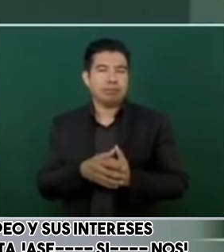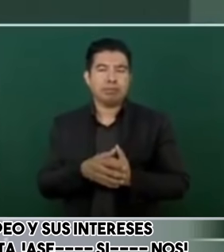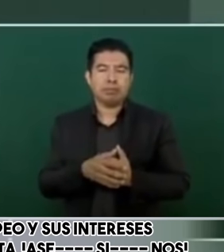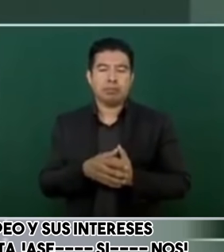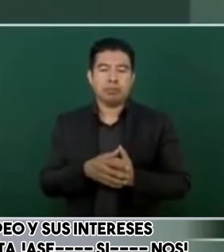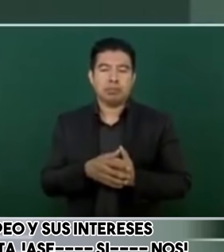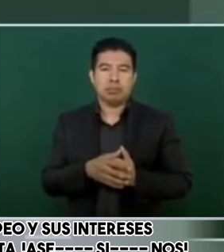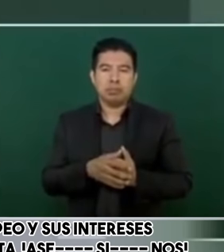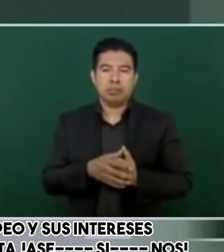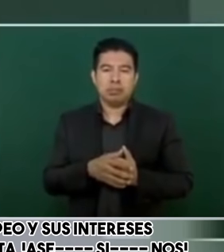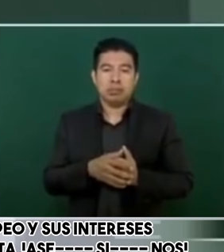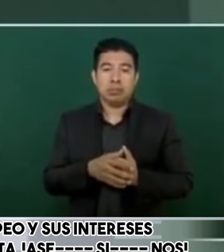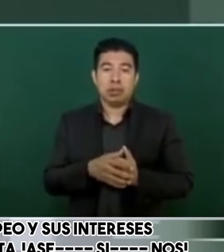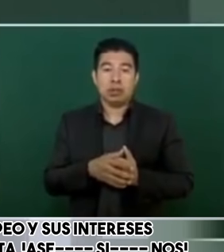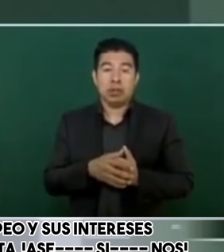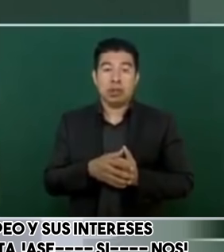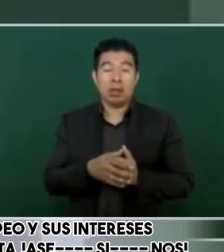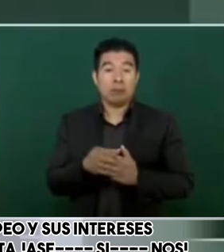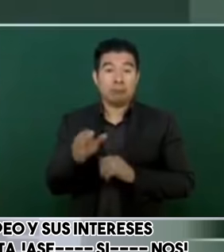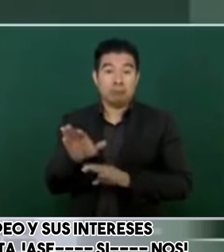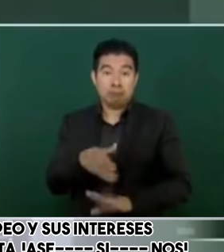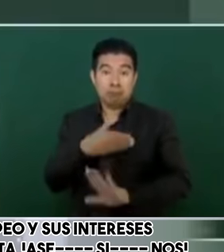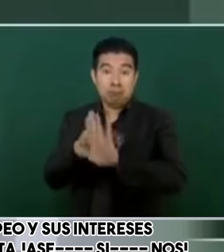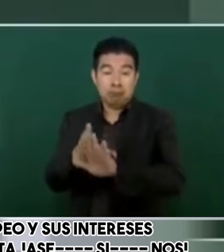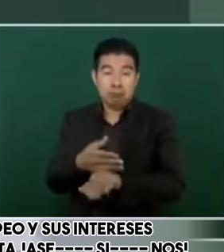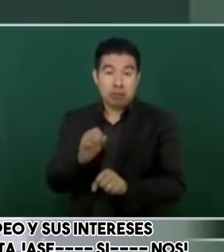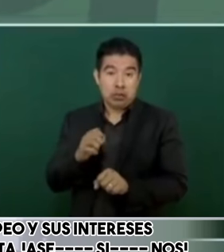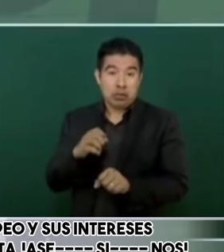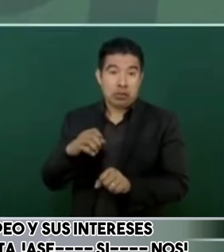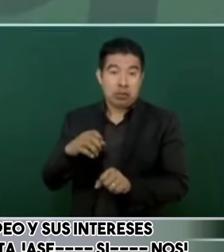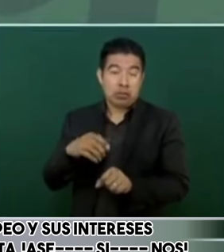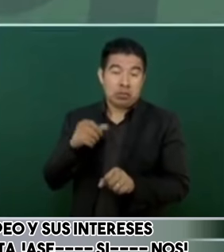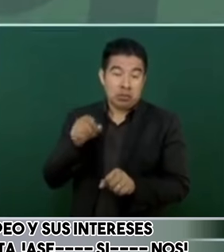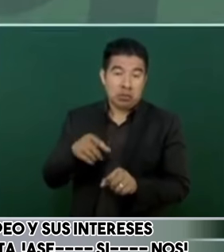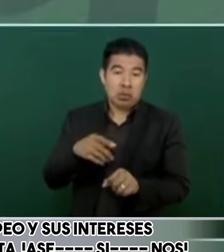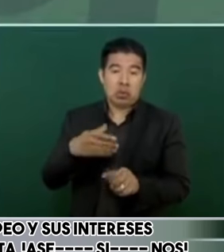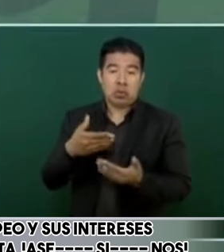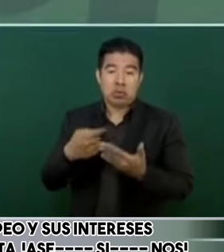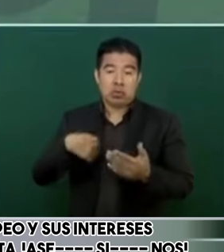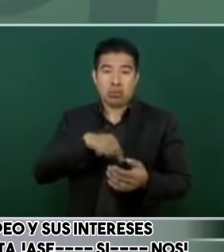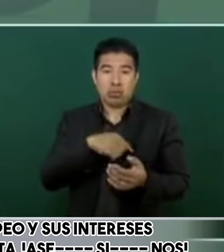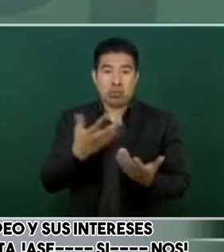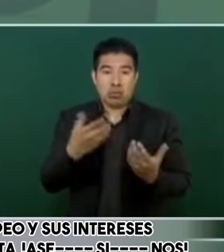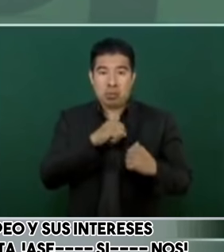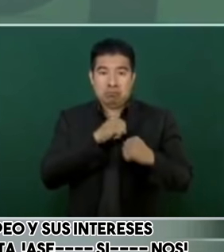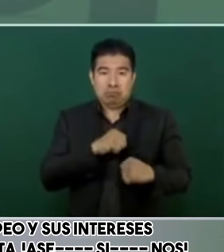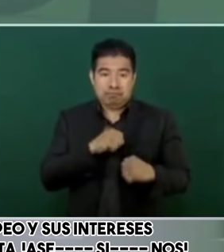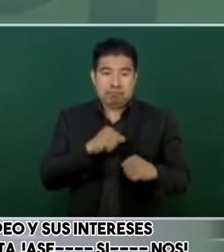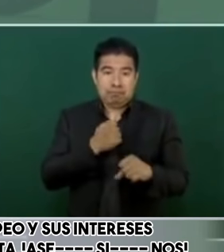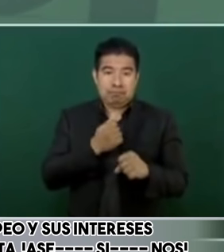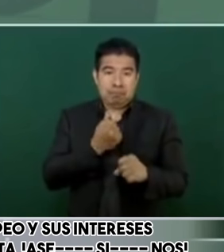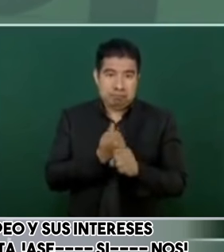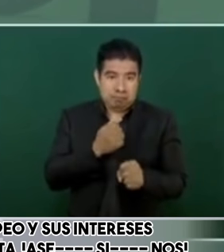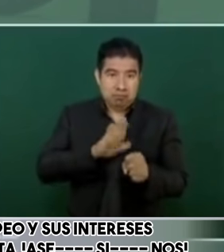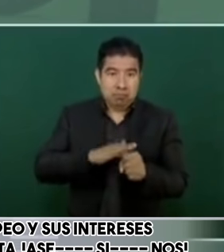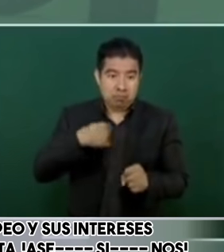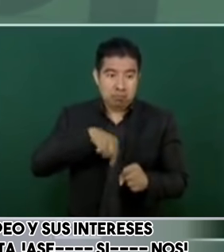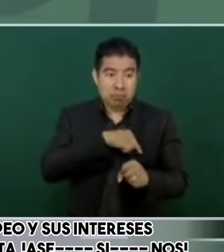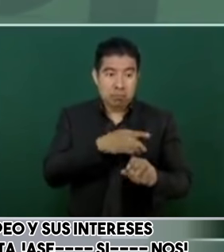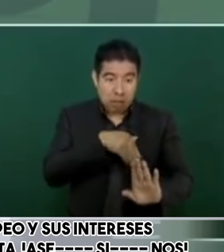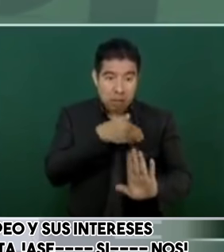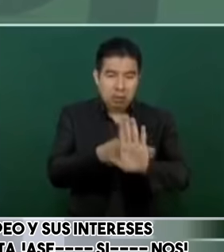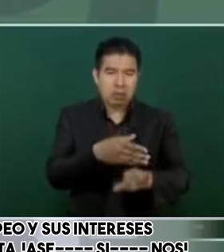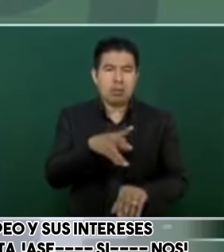actos represivos del Estado, porque ya el Estado no viola los derechos humanos como era